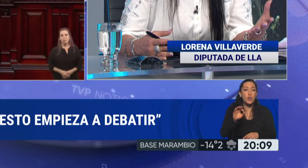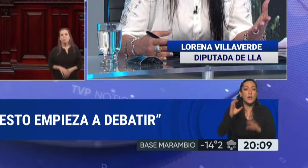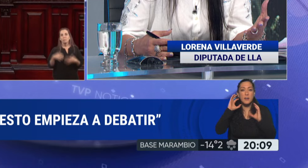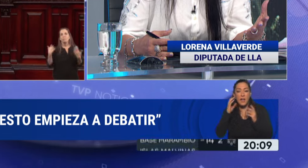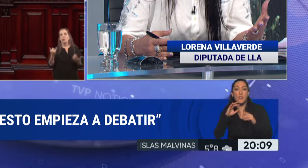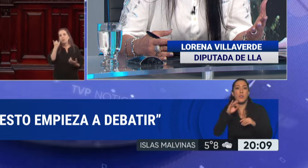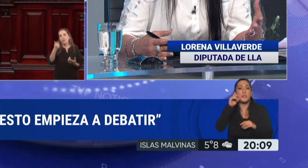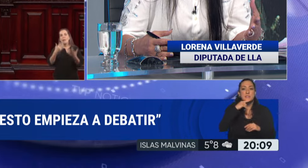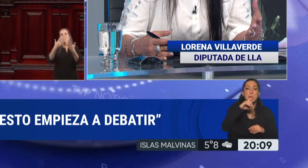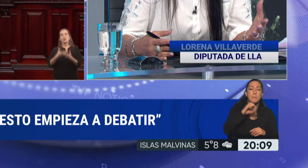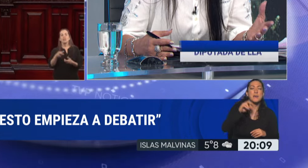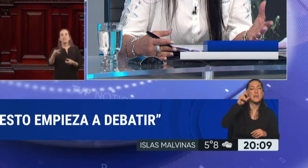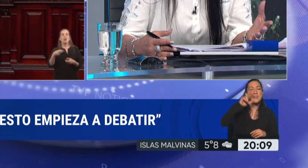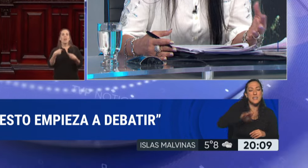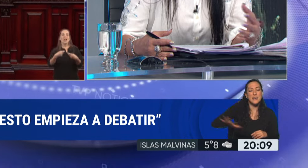5